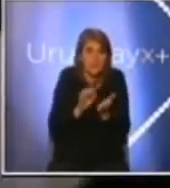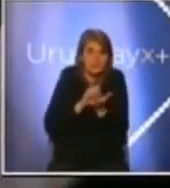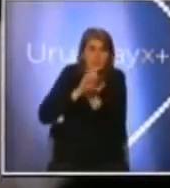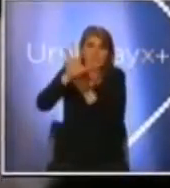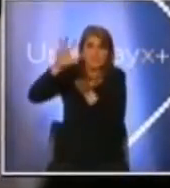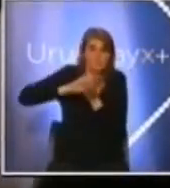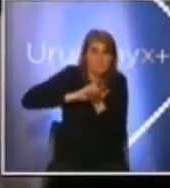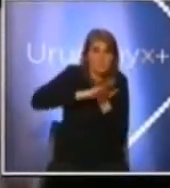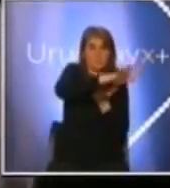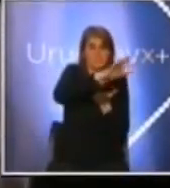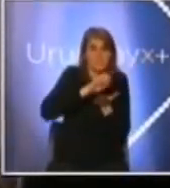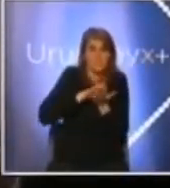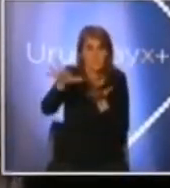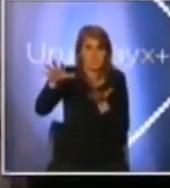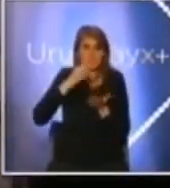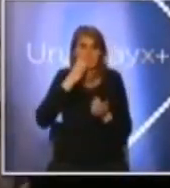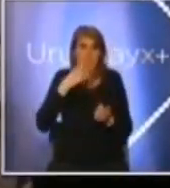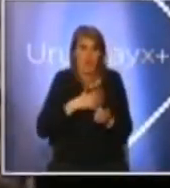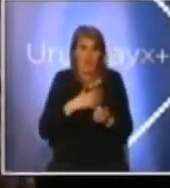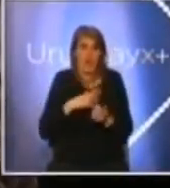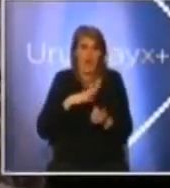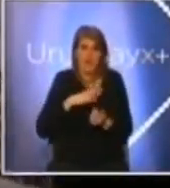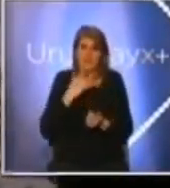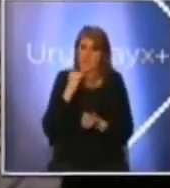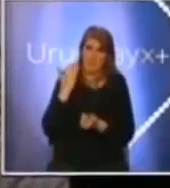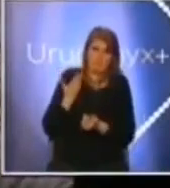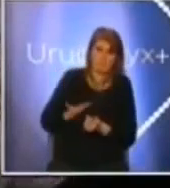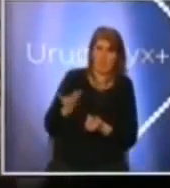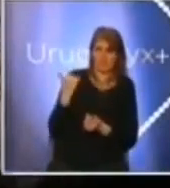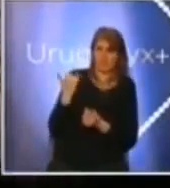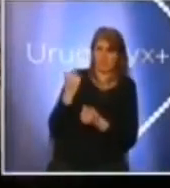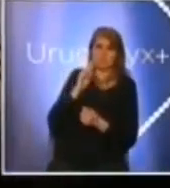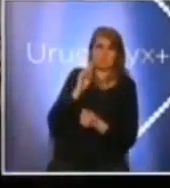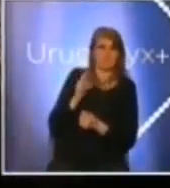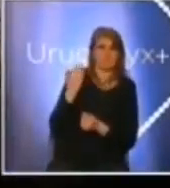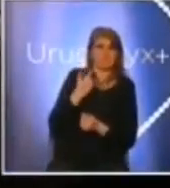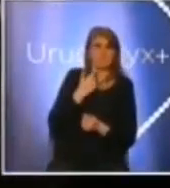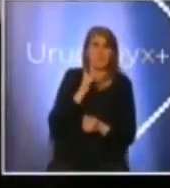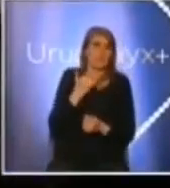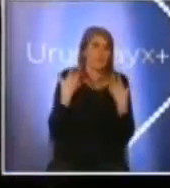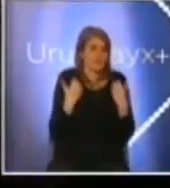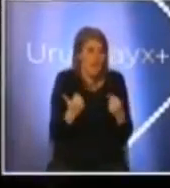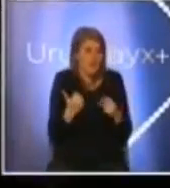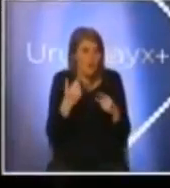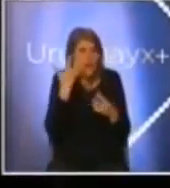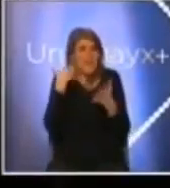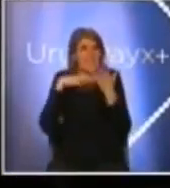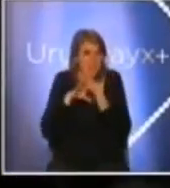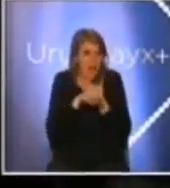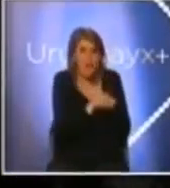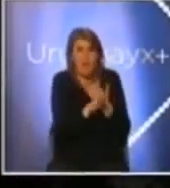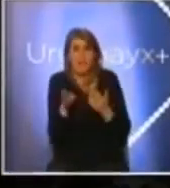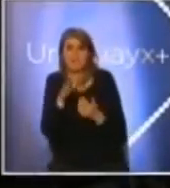Hay buenos ejemplos de ese proceso generado en los últimos años en sanidad animal, en trazabilidad,